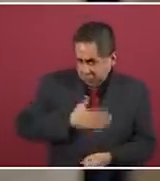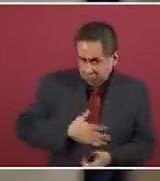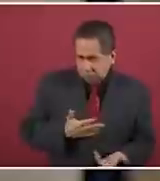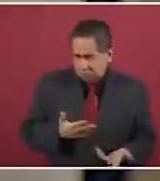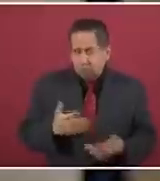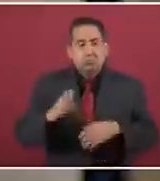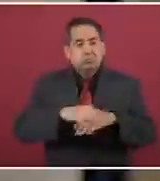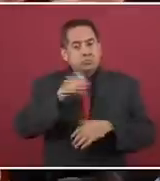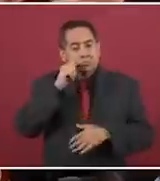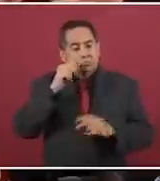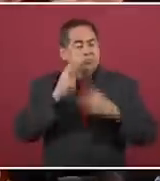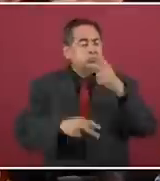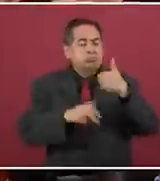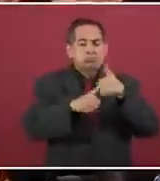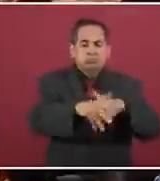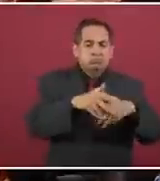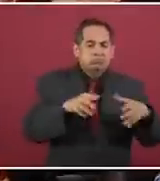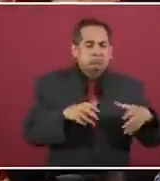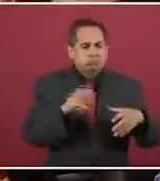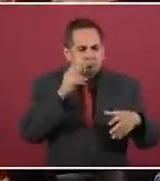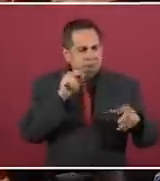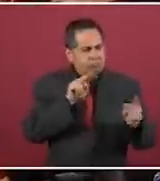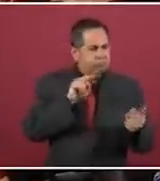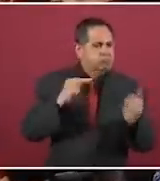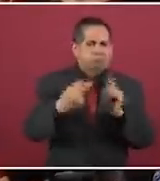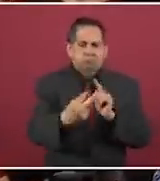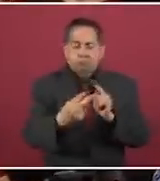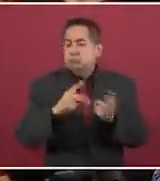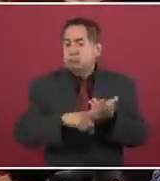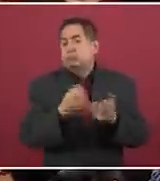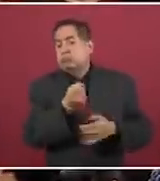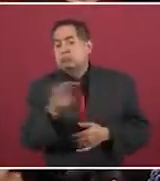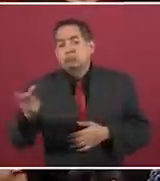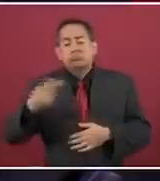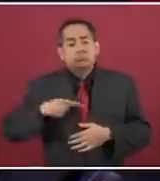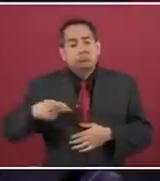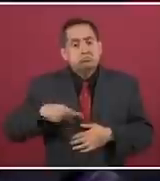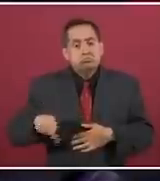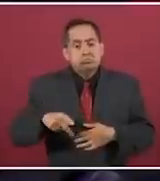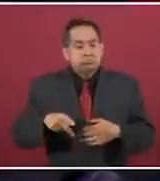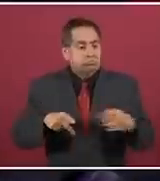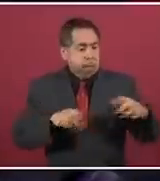en la marcha, incluso se le dio otro enfoque. Había gente que estaba en contra de